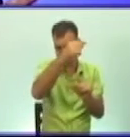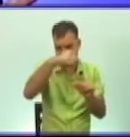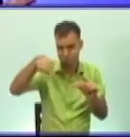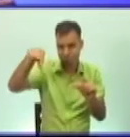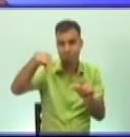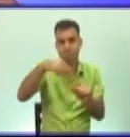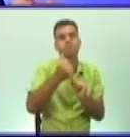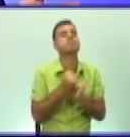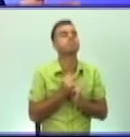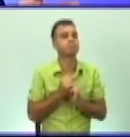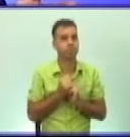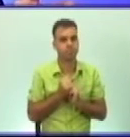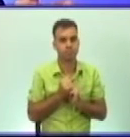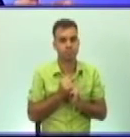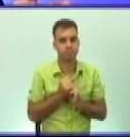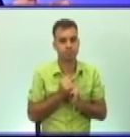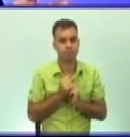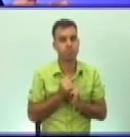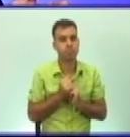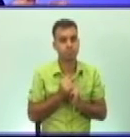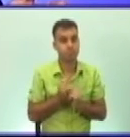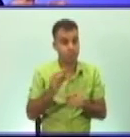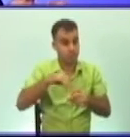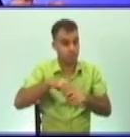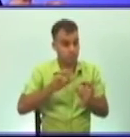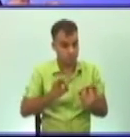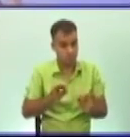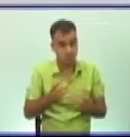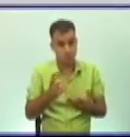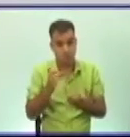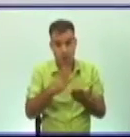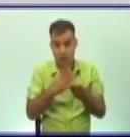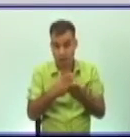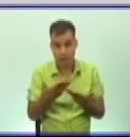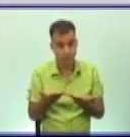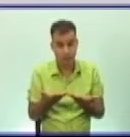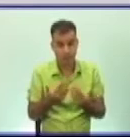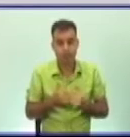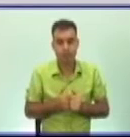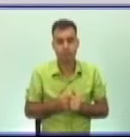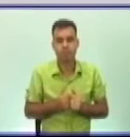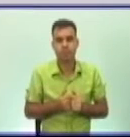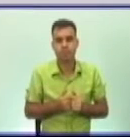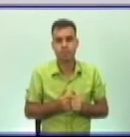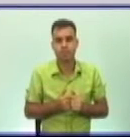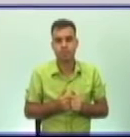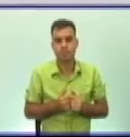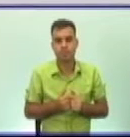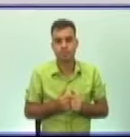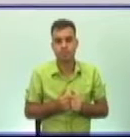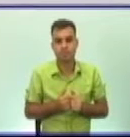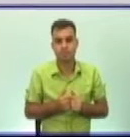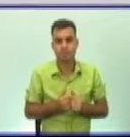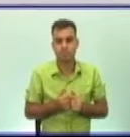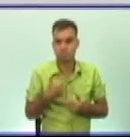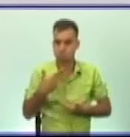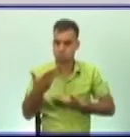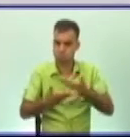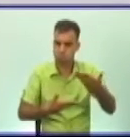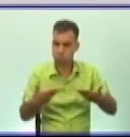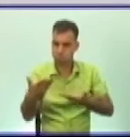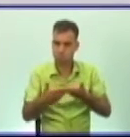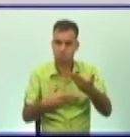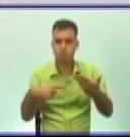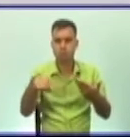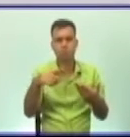Por último, como parte de este momento de clase, quiero colegiar con ustedes qué